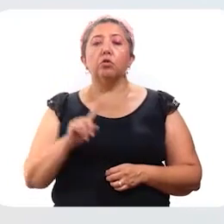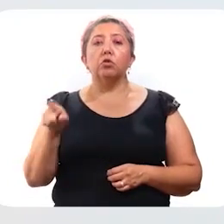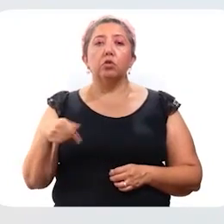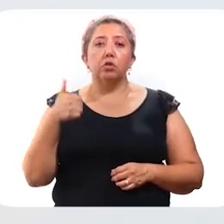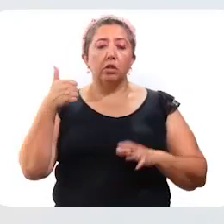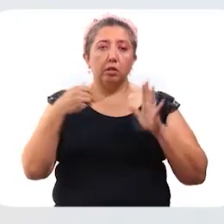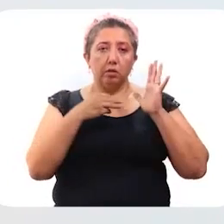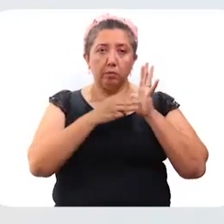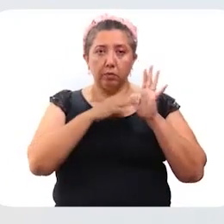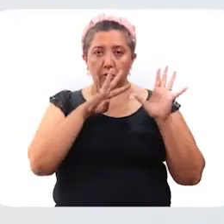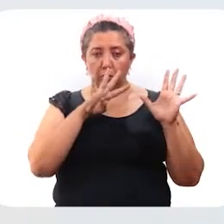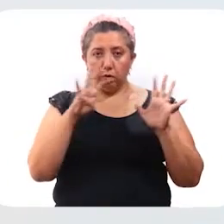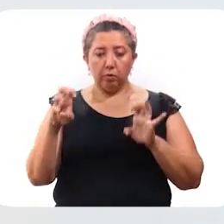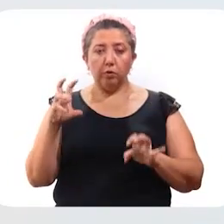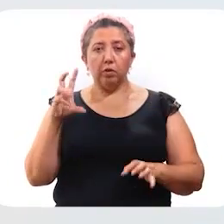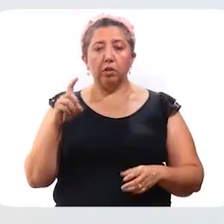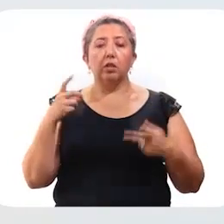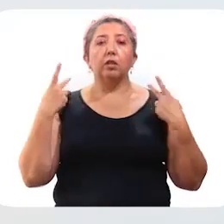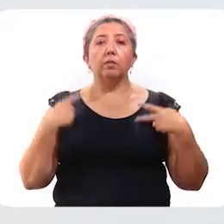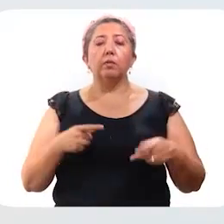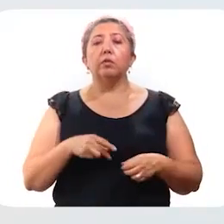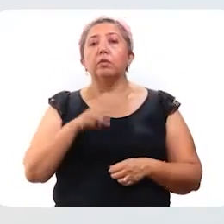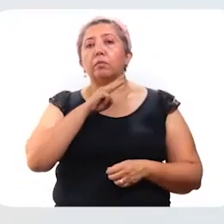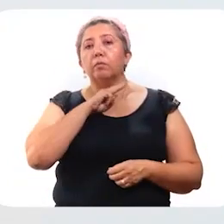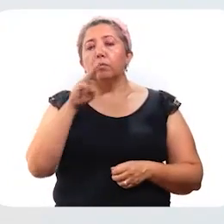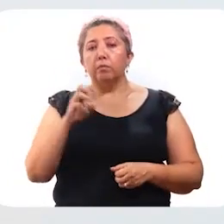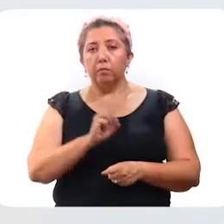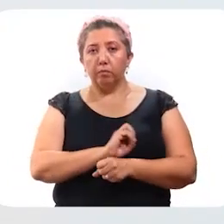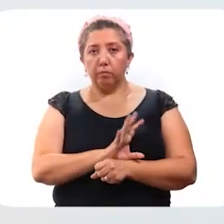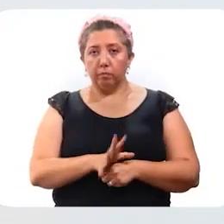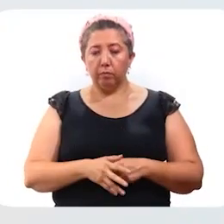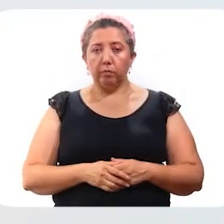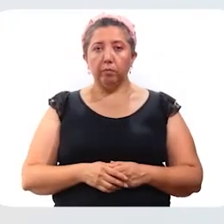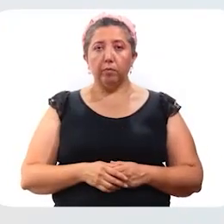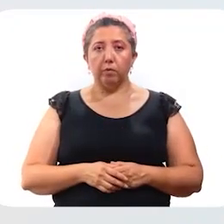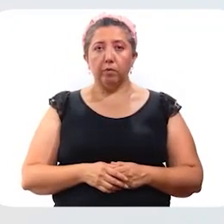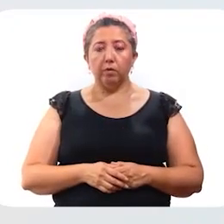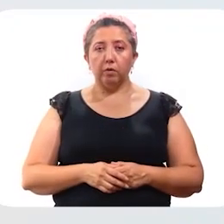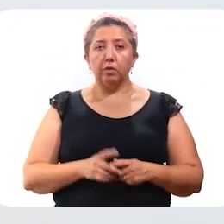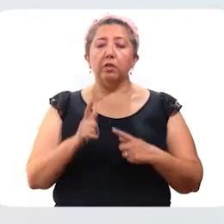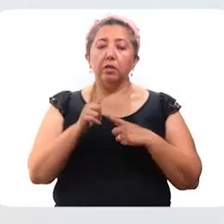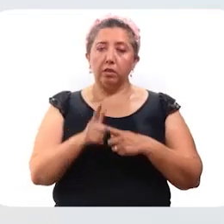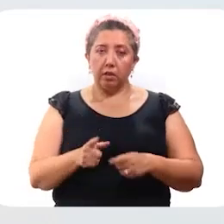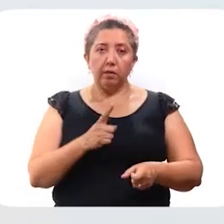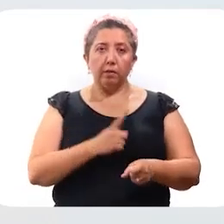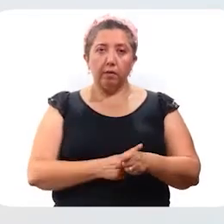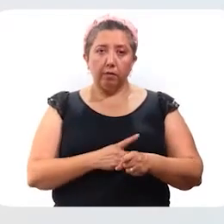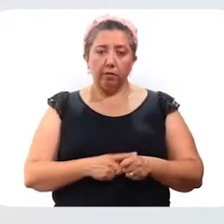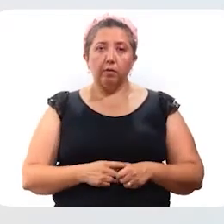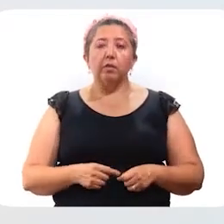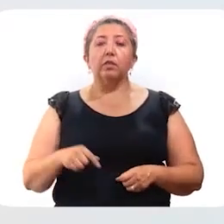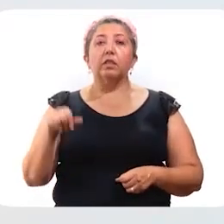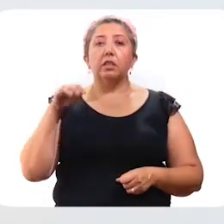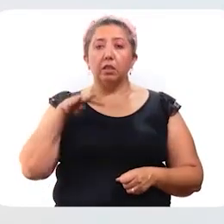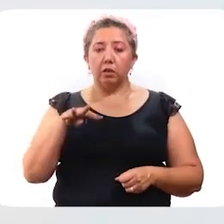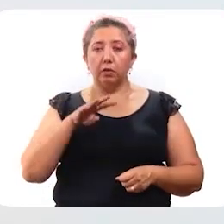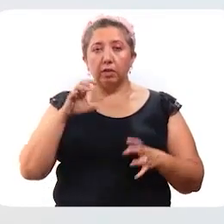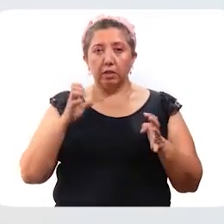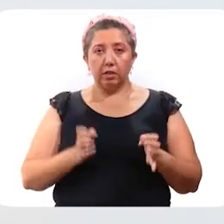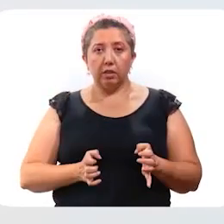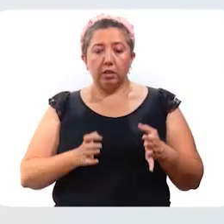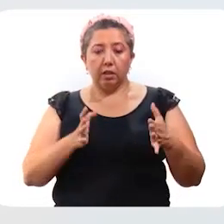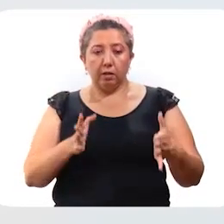son 6.930 las personas fallecidas a causa del coronavirus. De los casos activos, 19